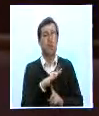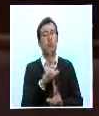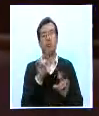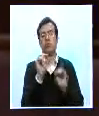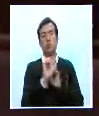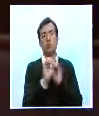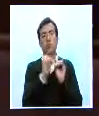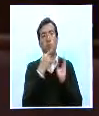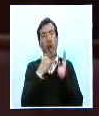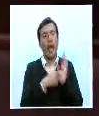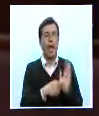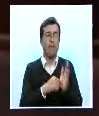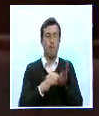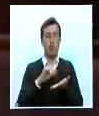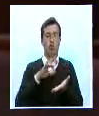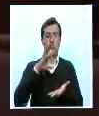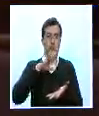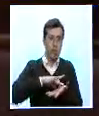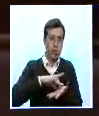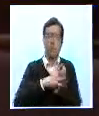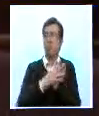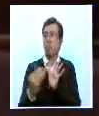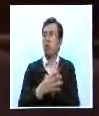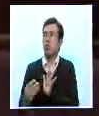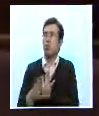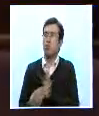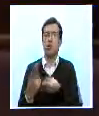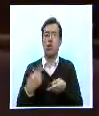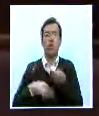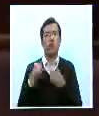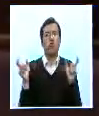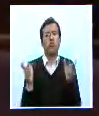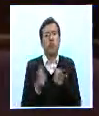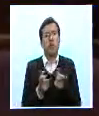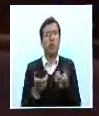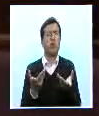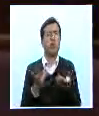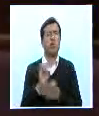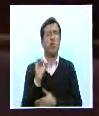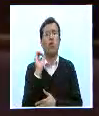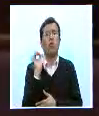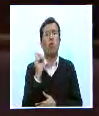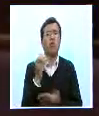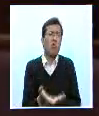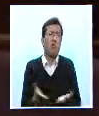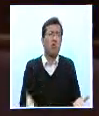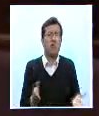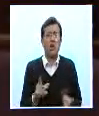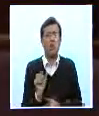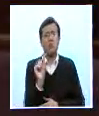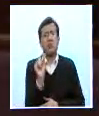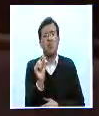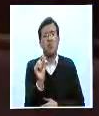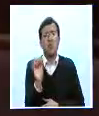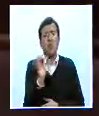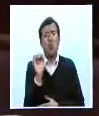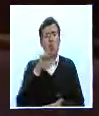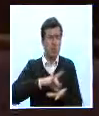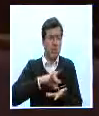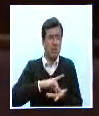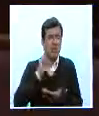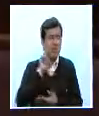trataban la piratería es decir el comercio a menor escala las pequeñas mercaderías de mercancías o cds que